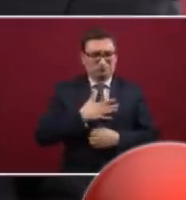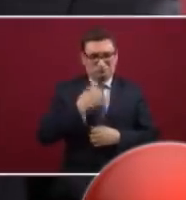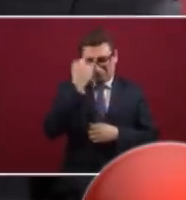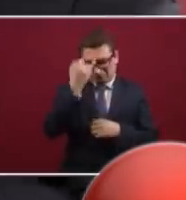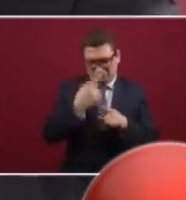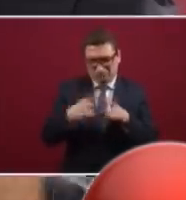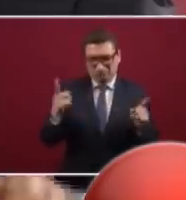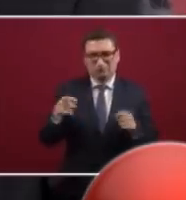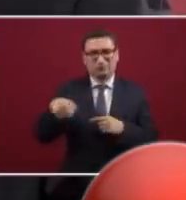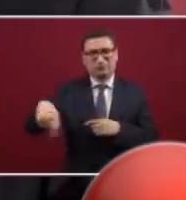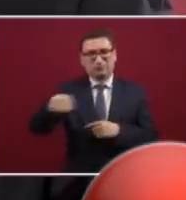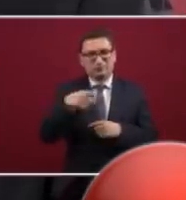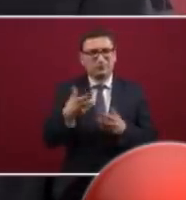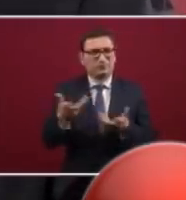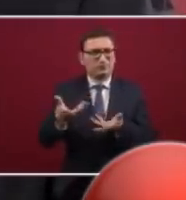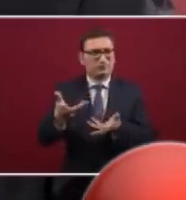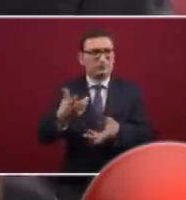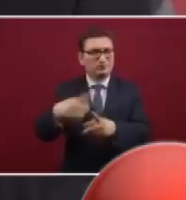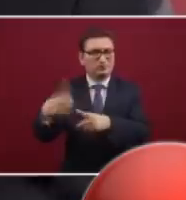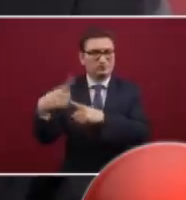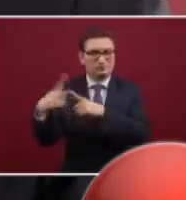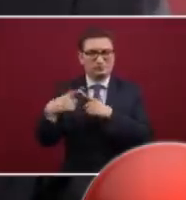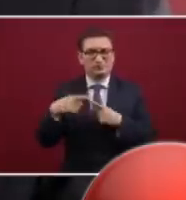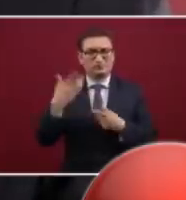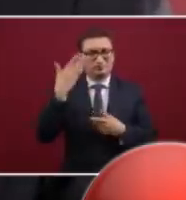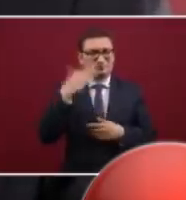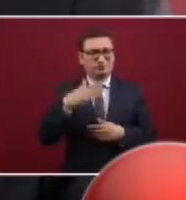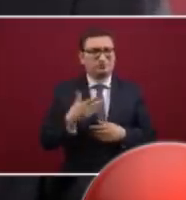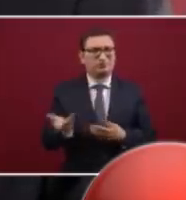apuntalar al régimen